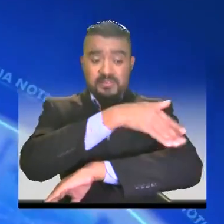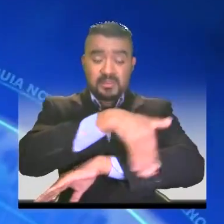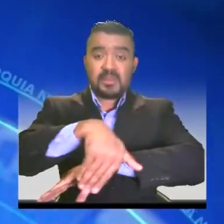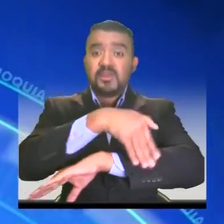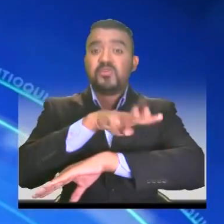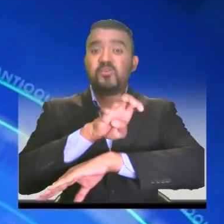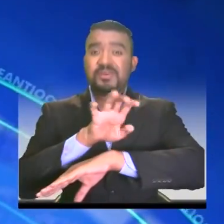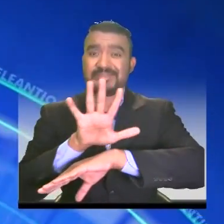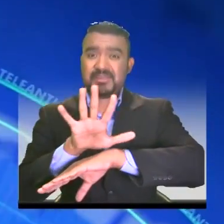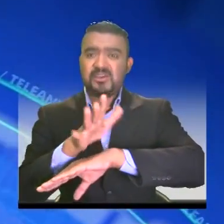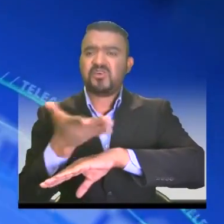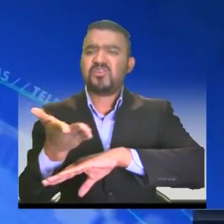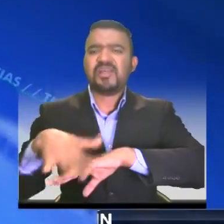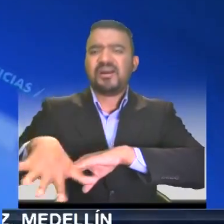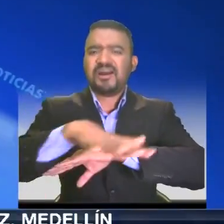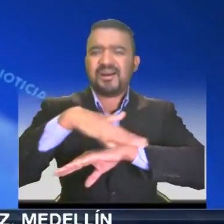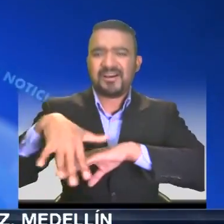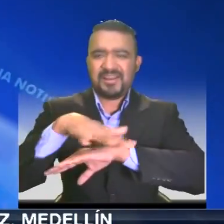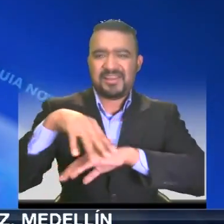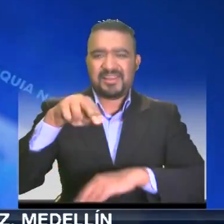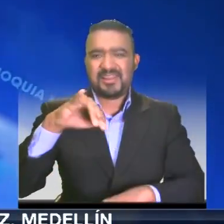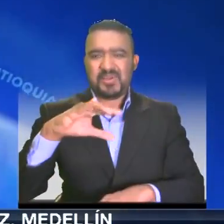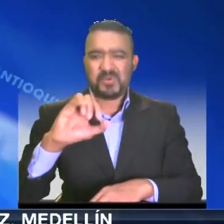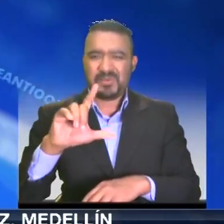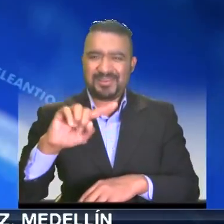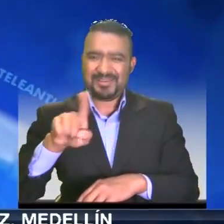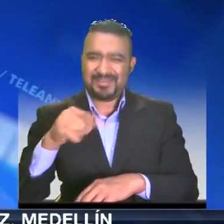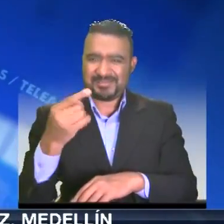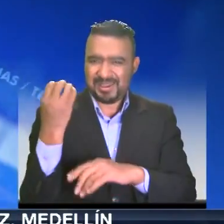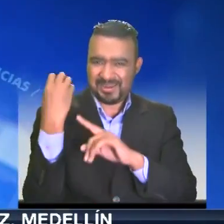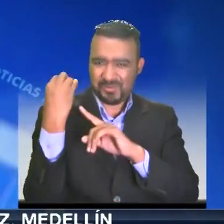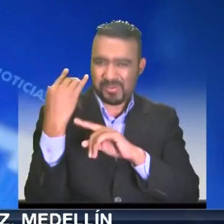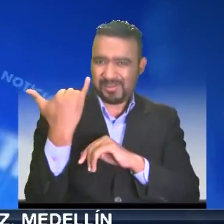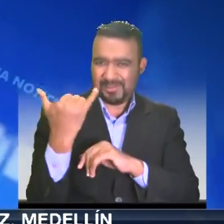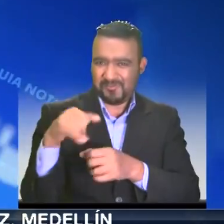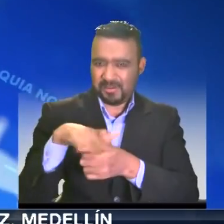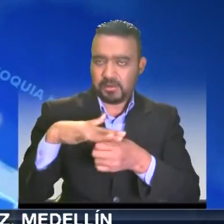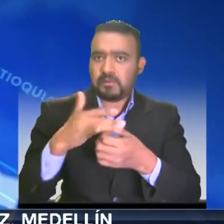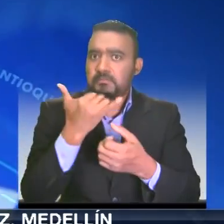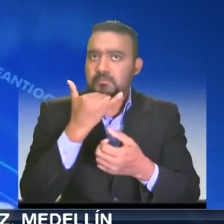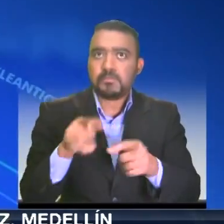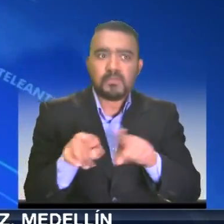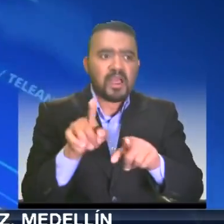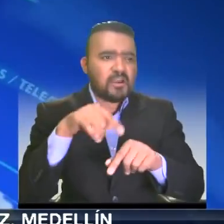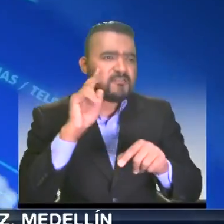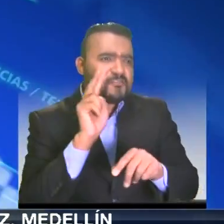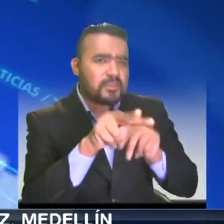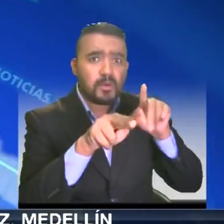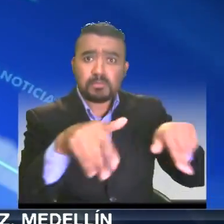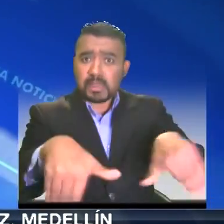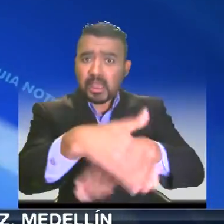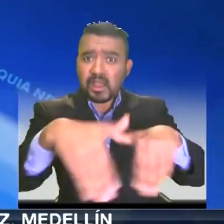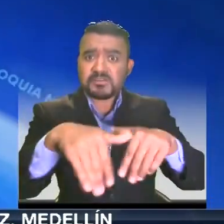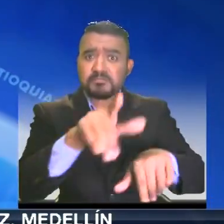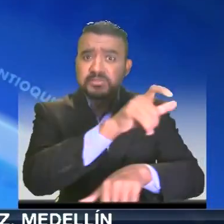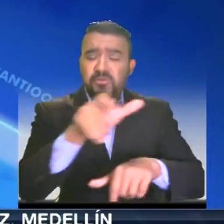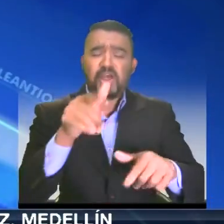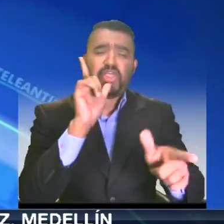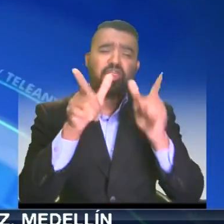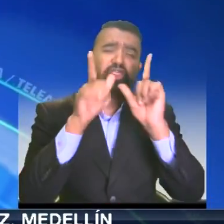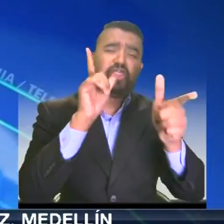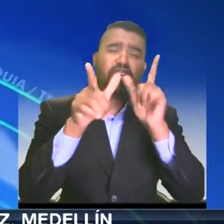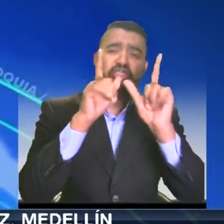en el sector de San Nicolás, en el barrio Aranjuez, con la intención de frenar el consumo de licor en la vía pública. Pero las